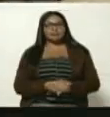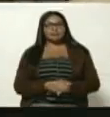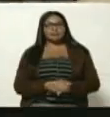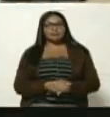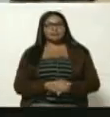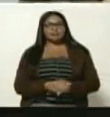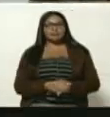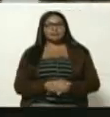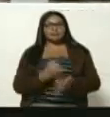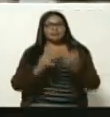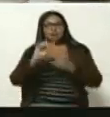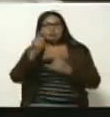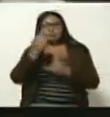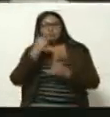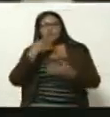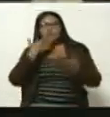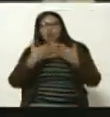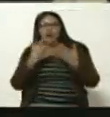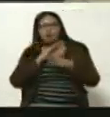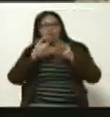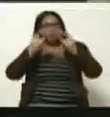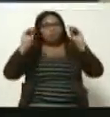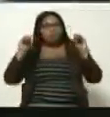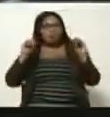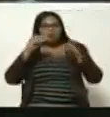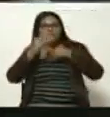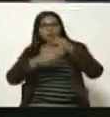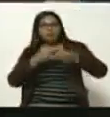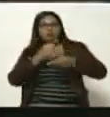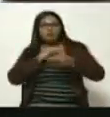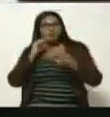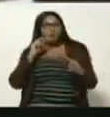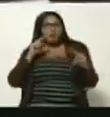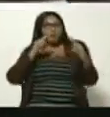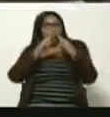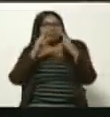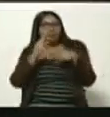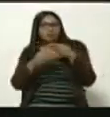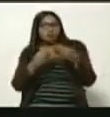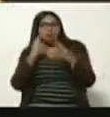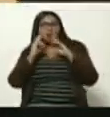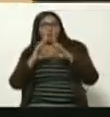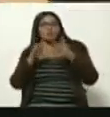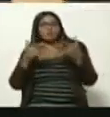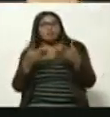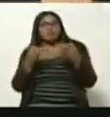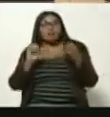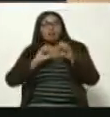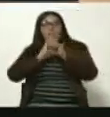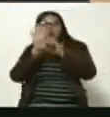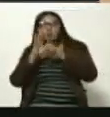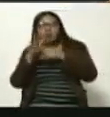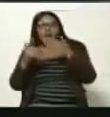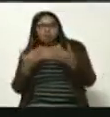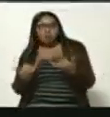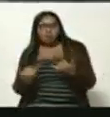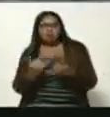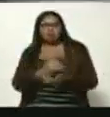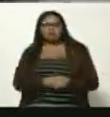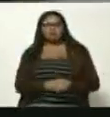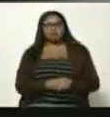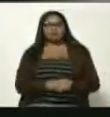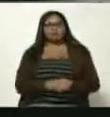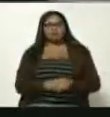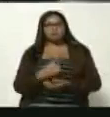Permítanos primeramente agradecer la convocatoria de este encuentro que, como resultado de la pandemia de la COVID-19,